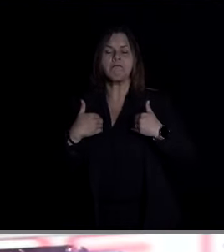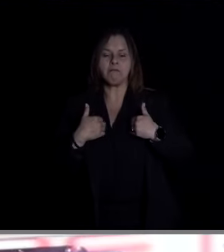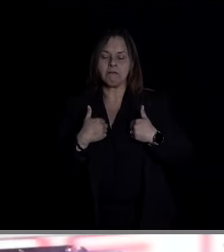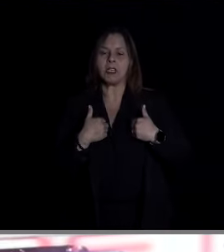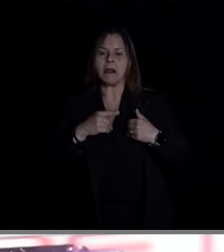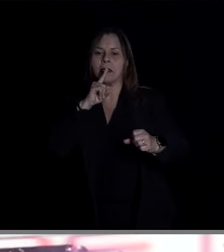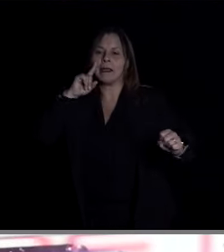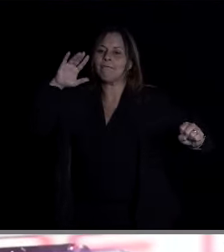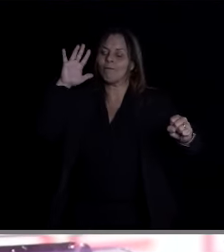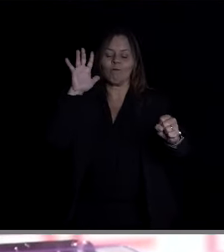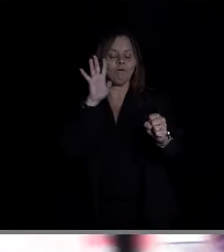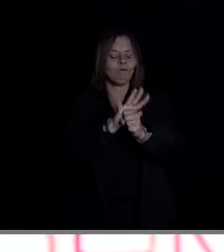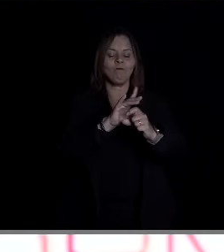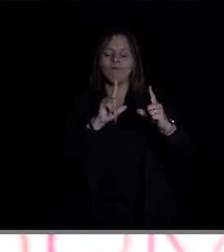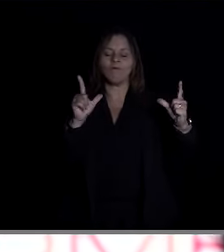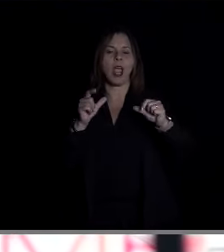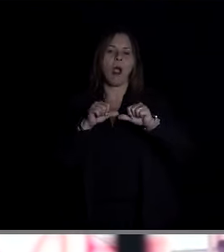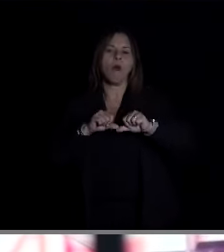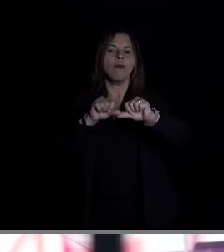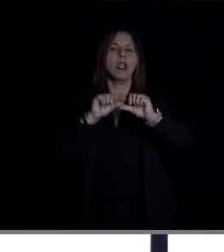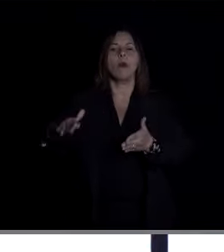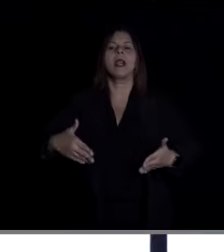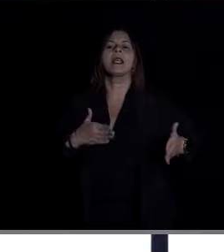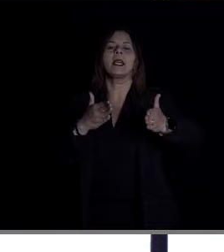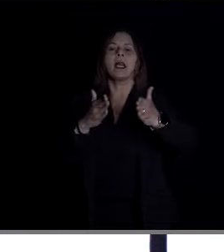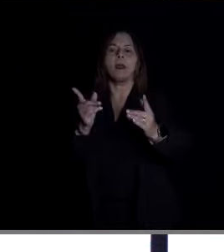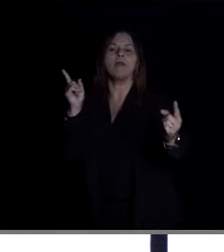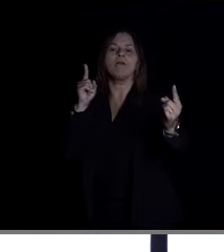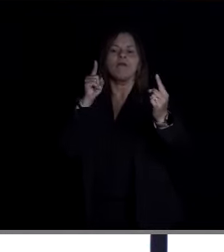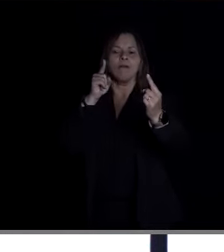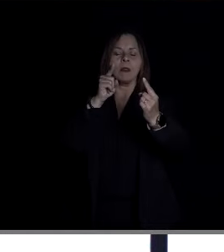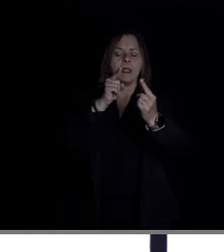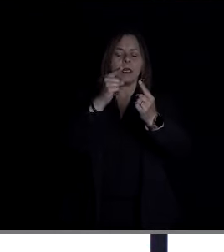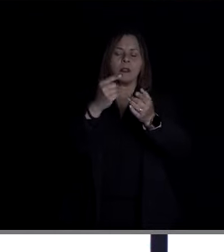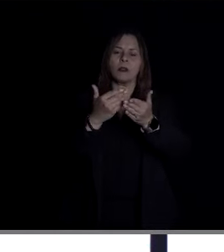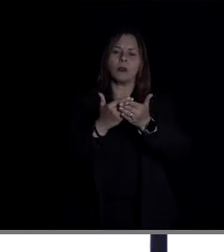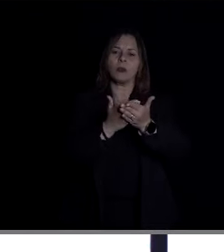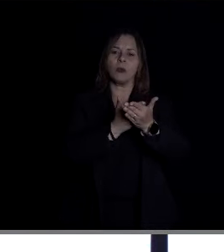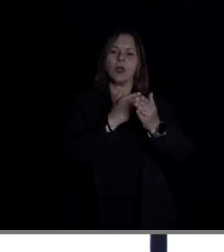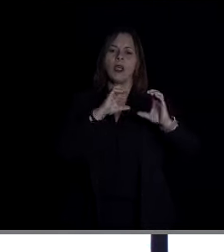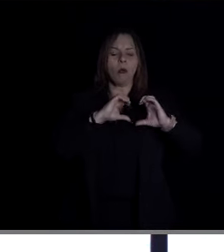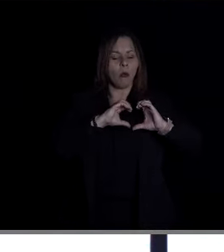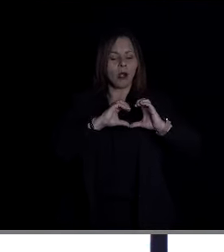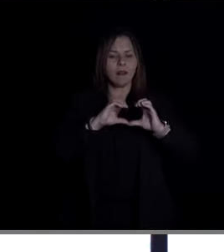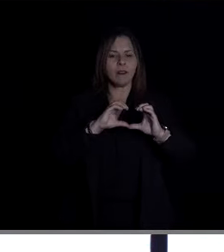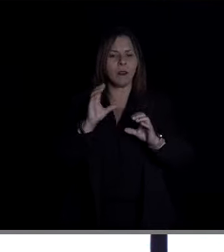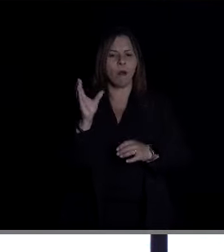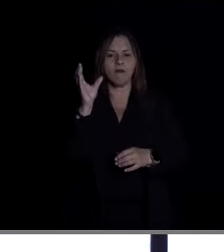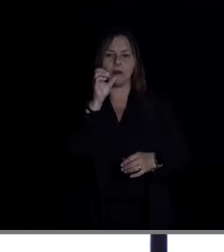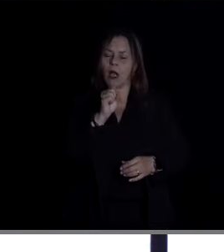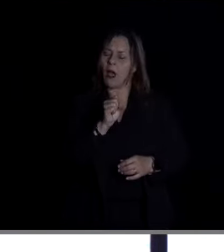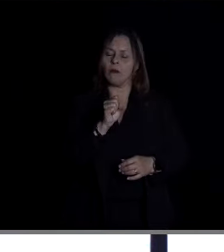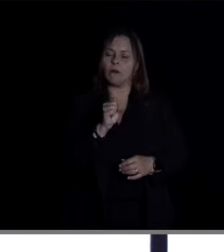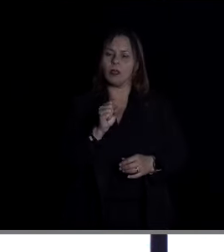inquebrantable compromiso de continuar el camino hacia el renacer del corazón criollo, hacia una